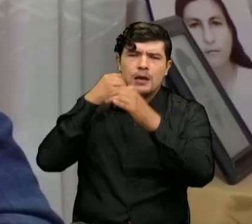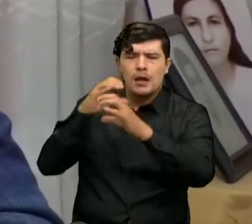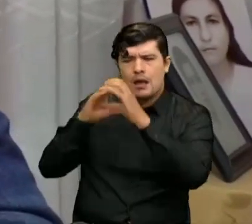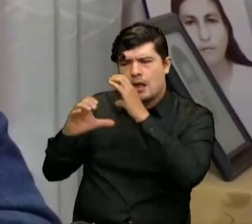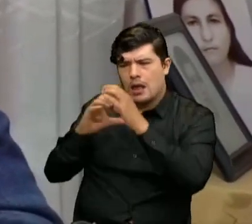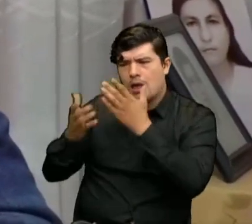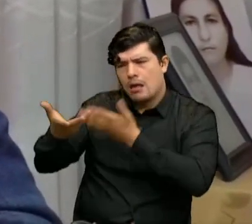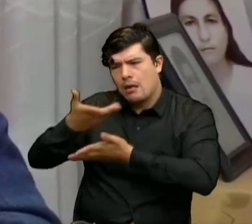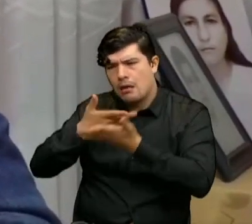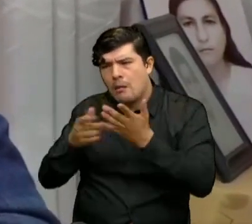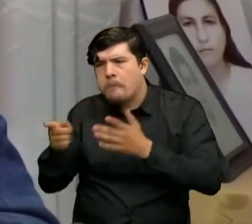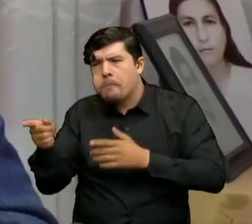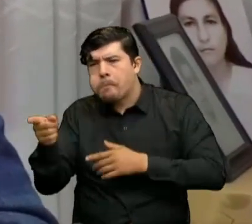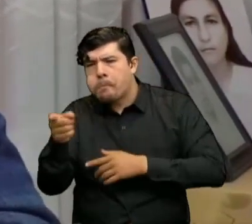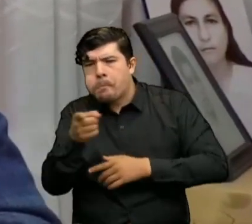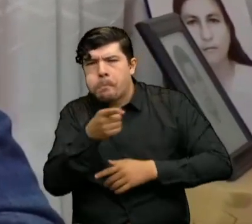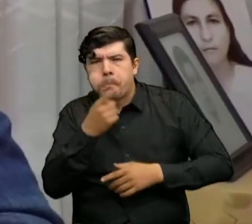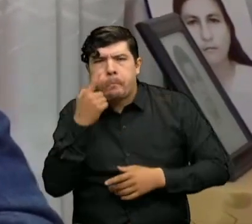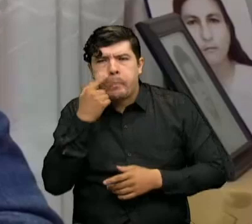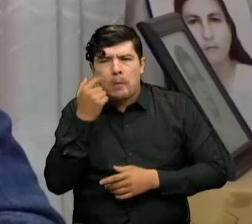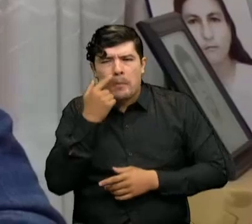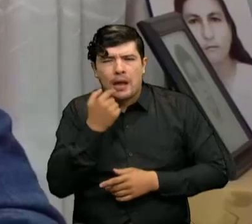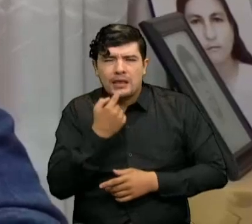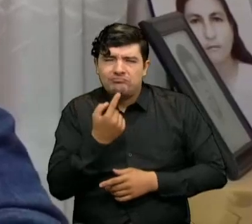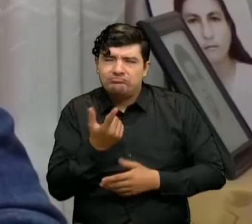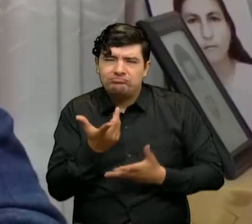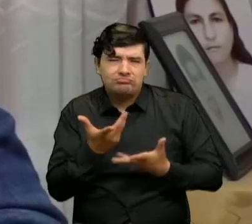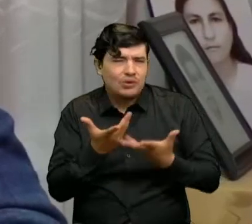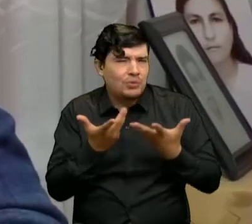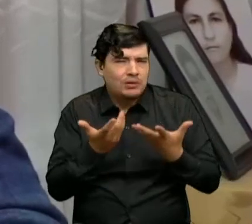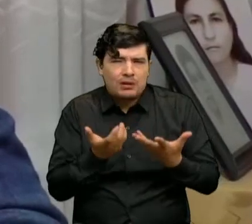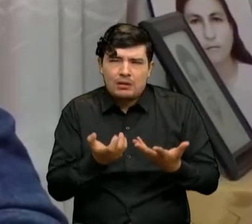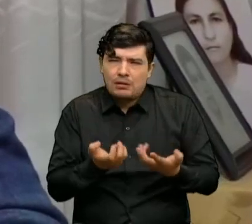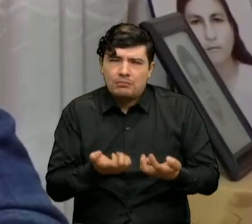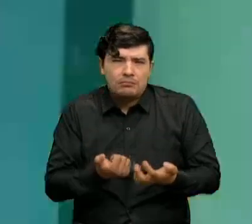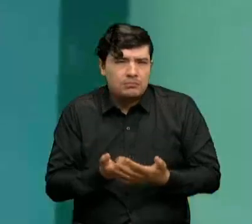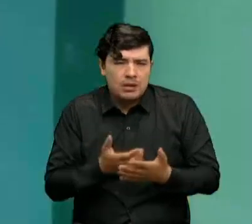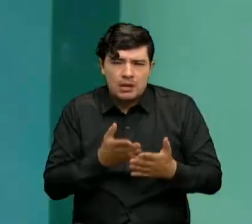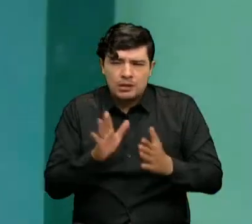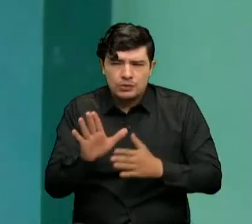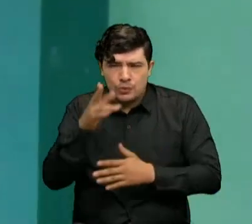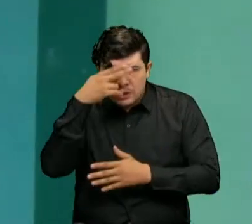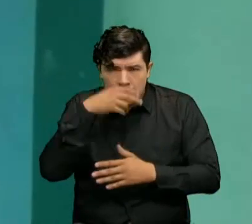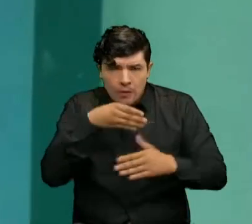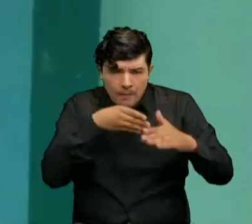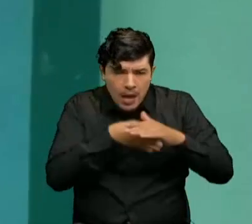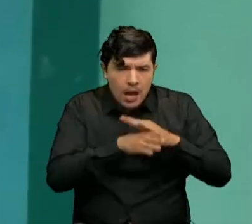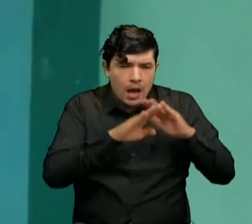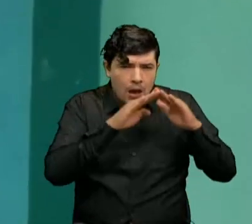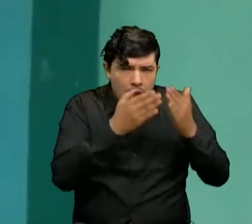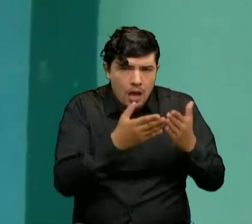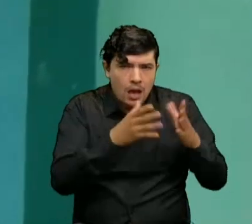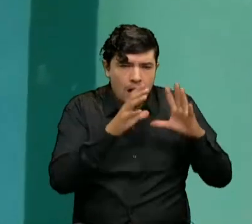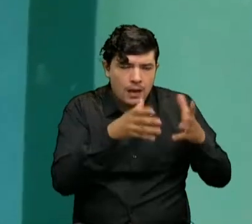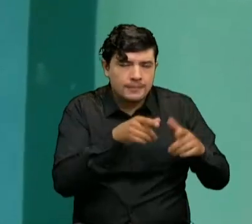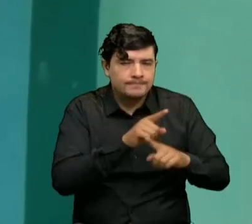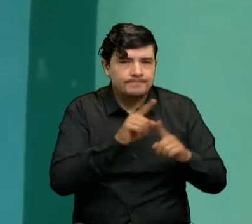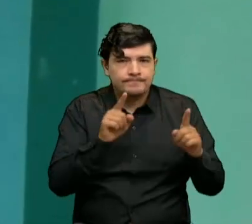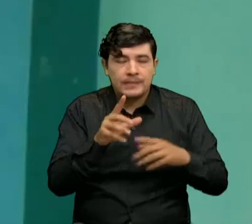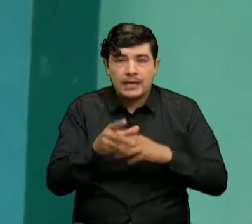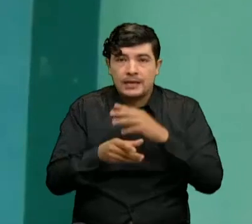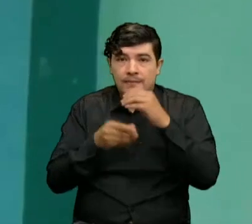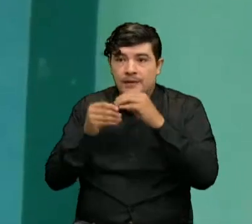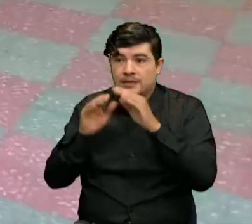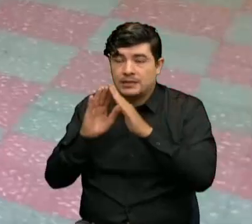manifiesta que ellos no desean que sus hijos regresen a clases la falta de redes de internet que permita la conectividad